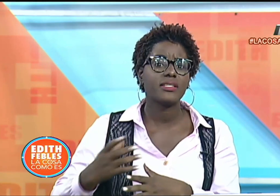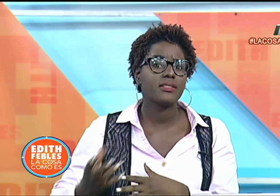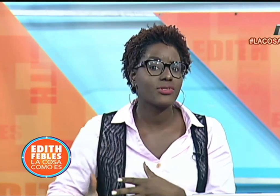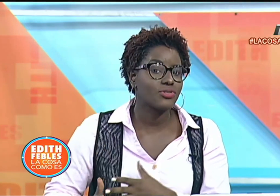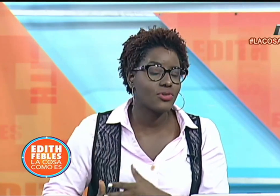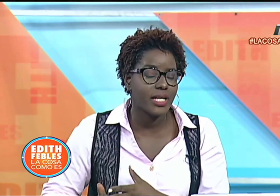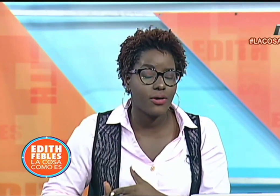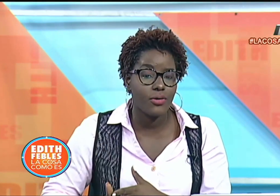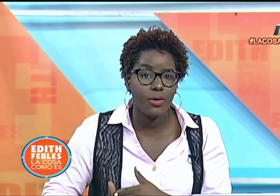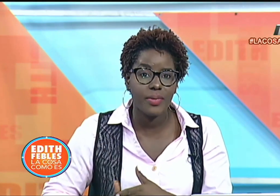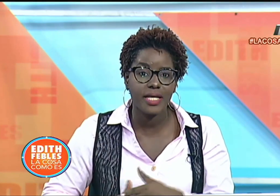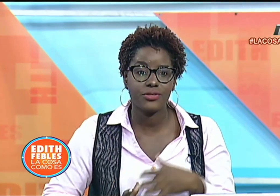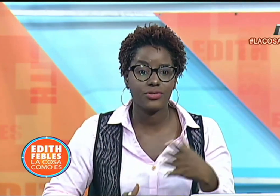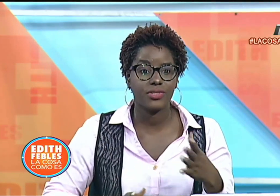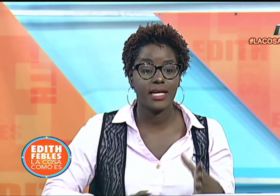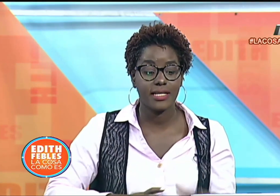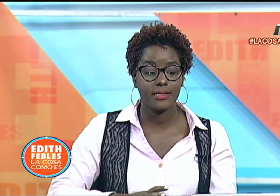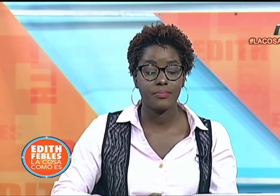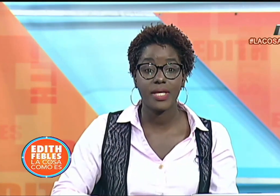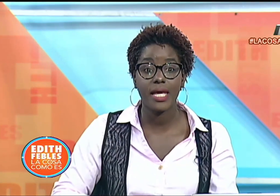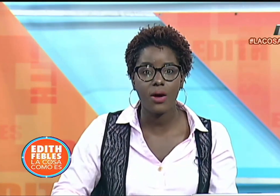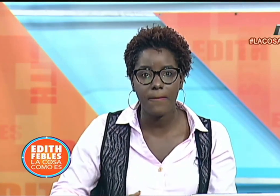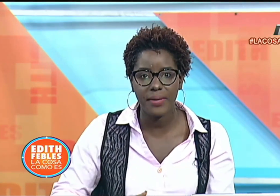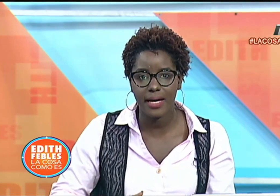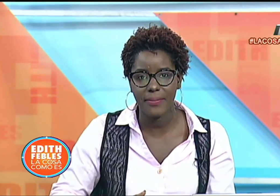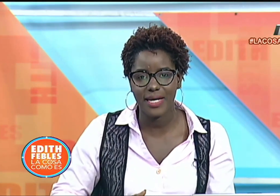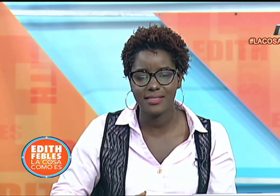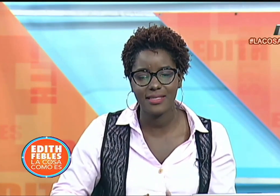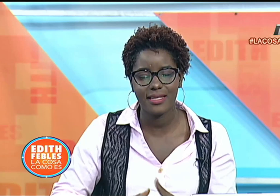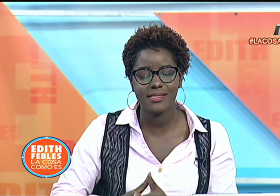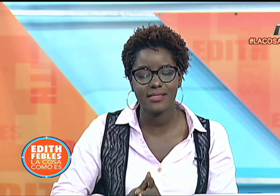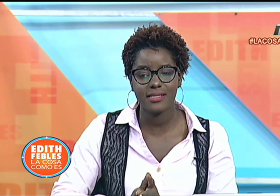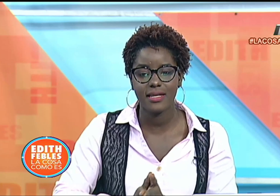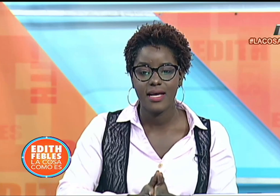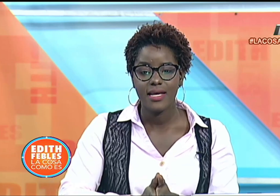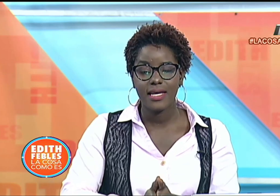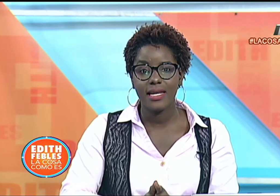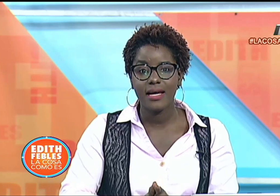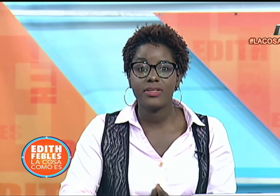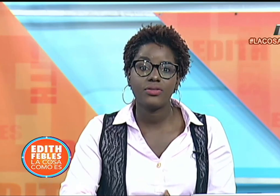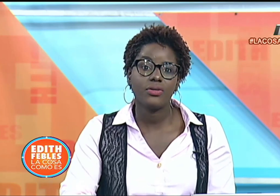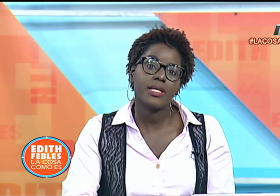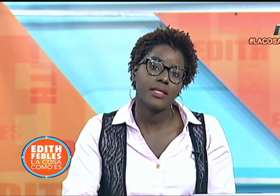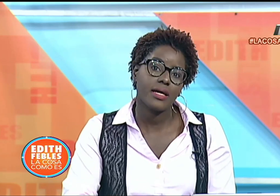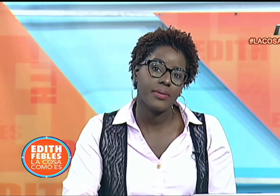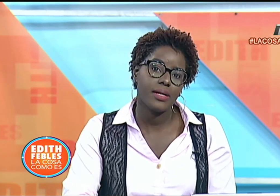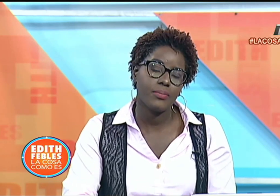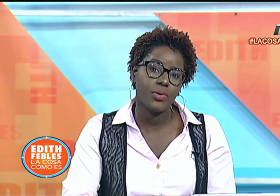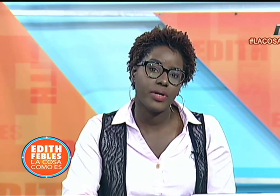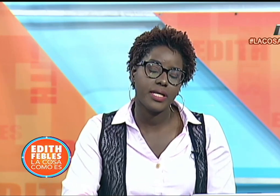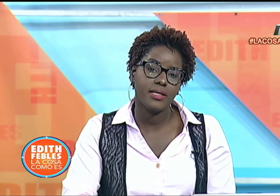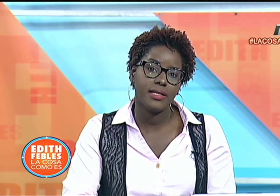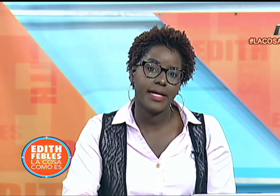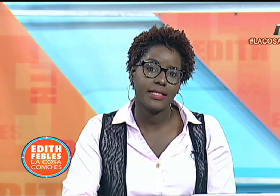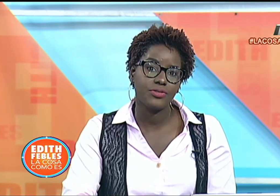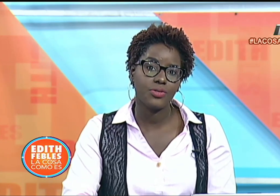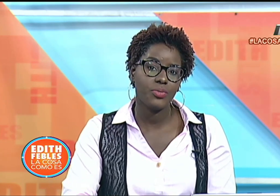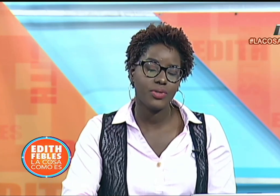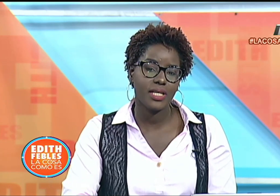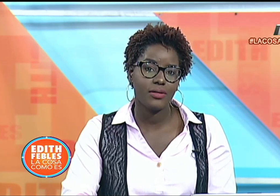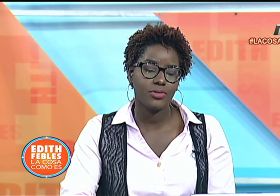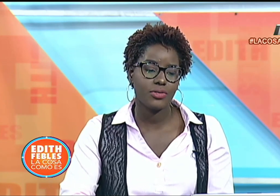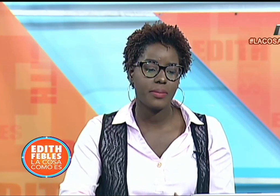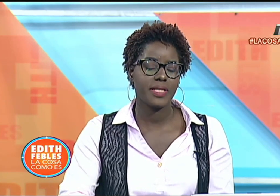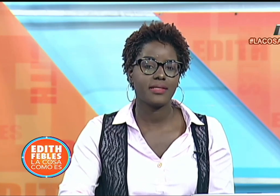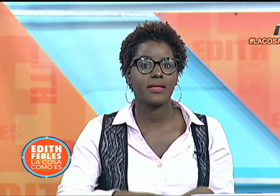una situación económica y social que es bien compleja para Chile. Es decir, que la victoria de Gabriel Boric y la atención